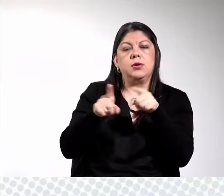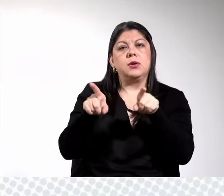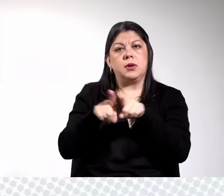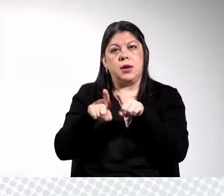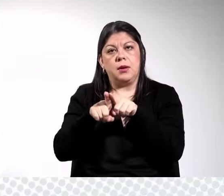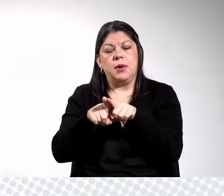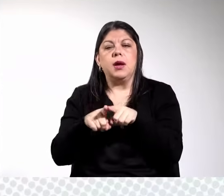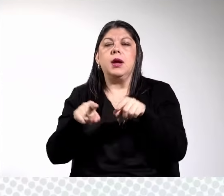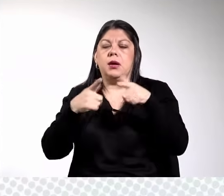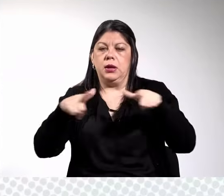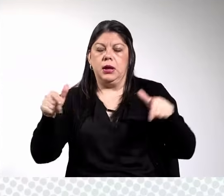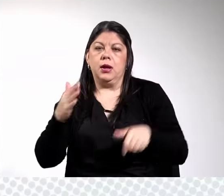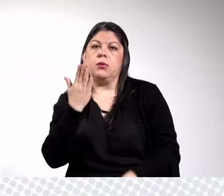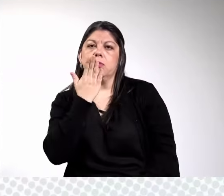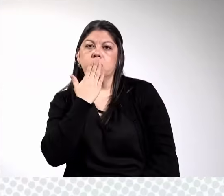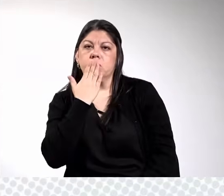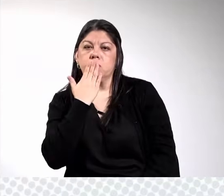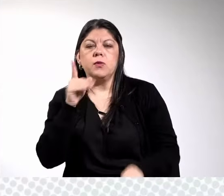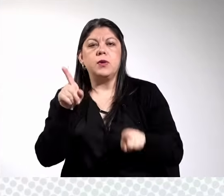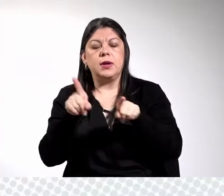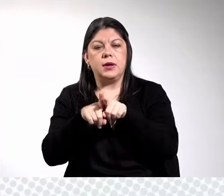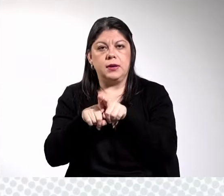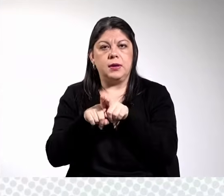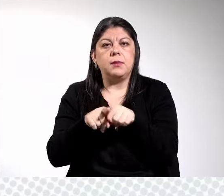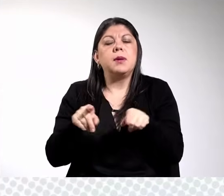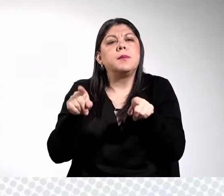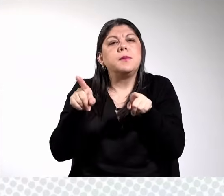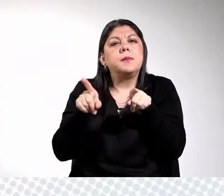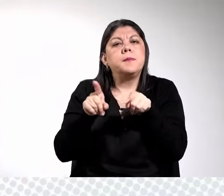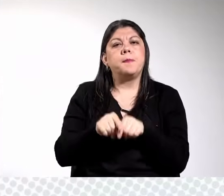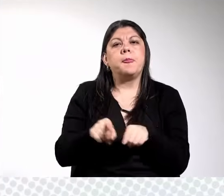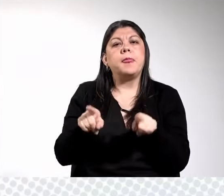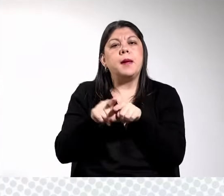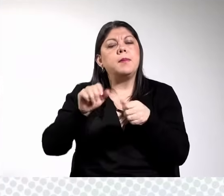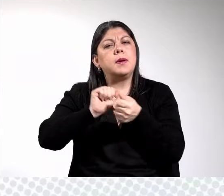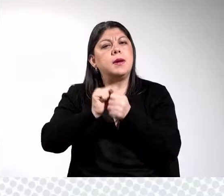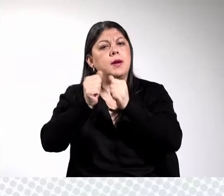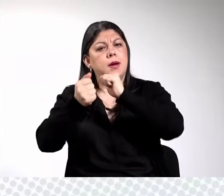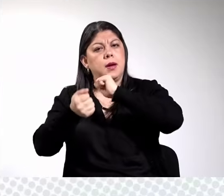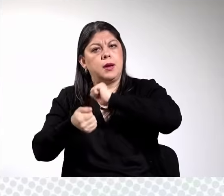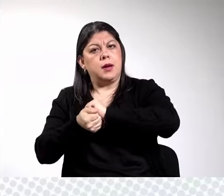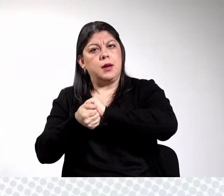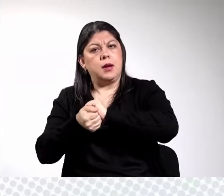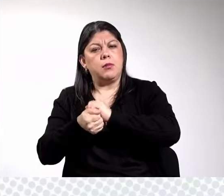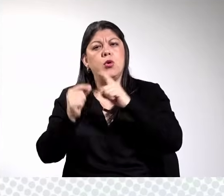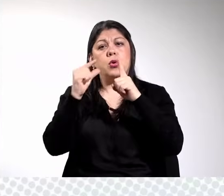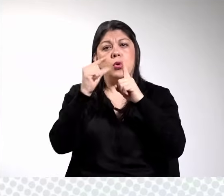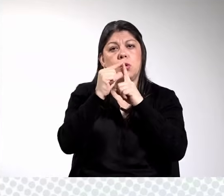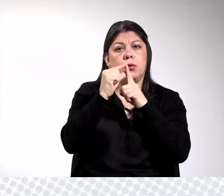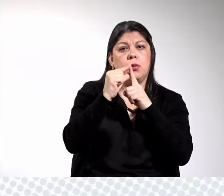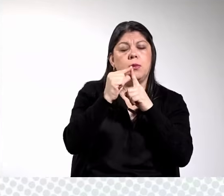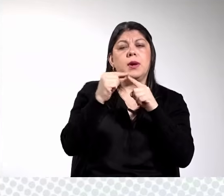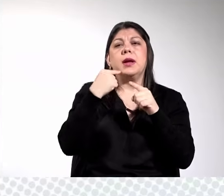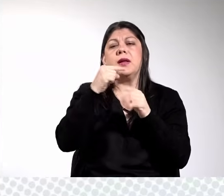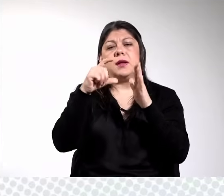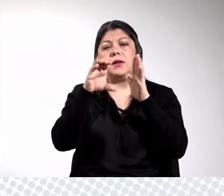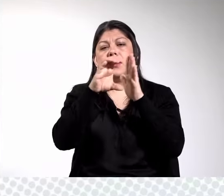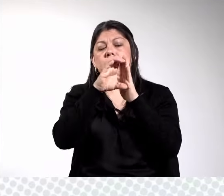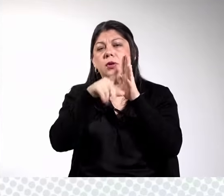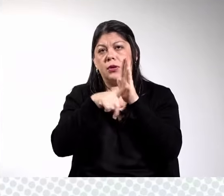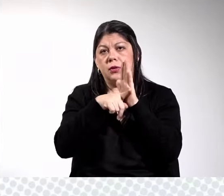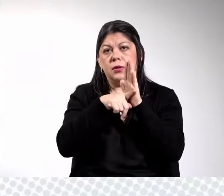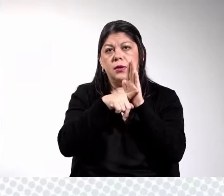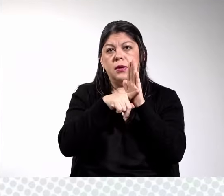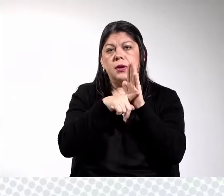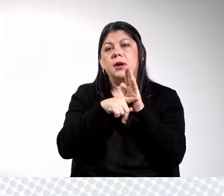las lenguas indígenas. Y también el cambio de una palabra que dice nuestra Constitución, que habla de